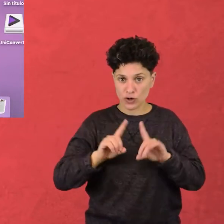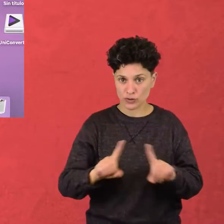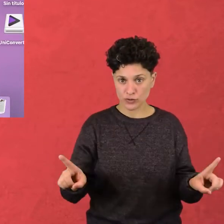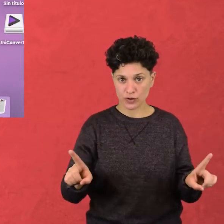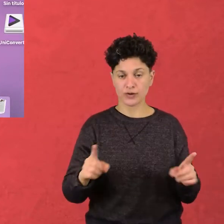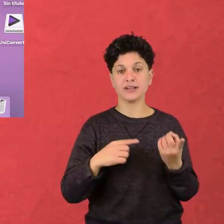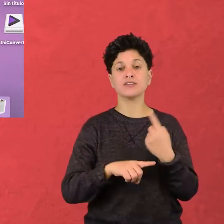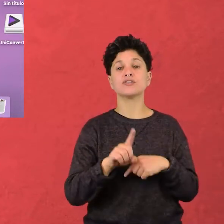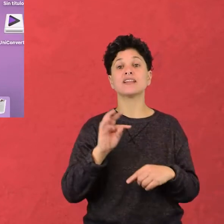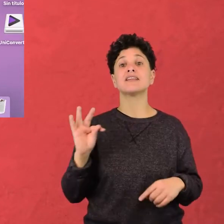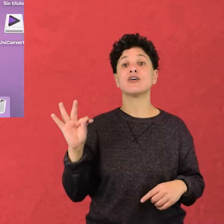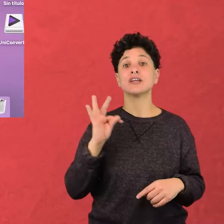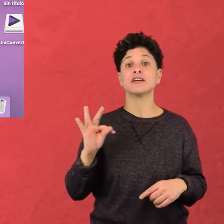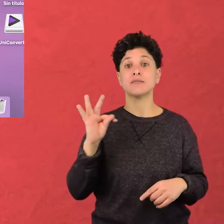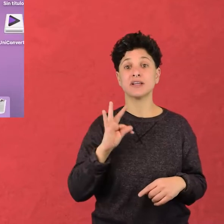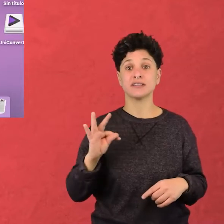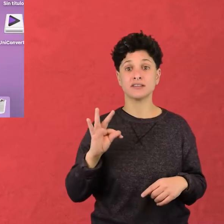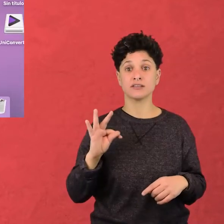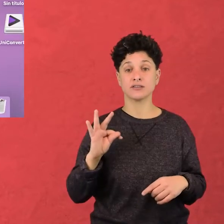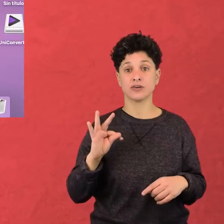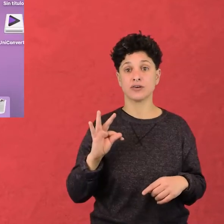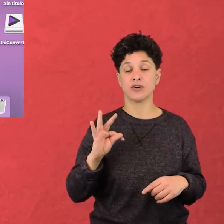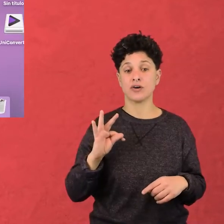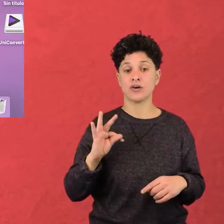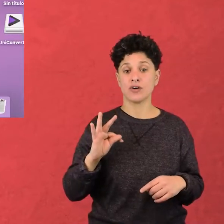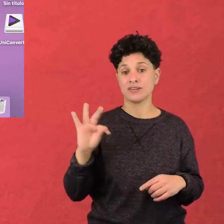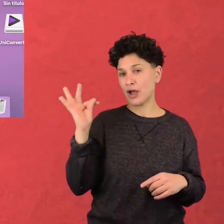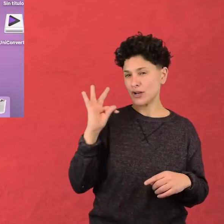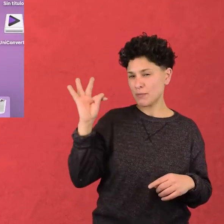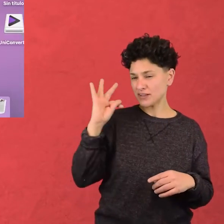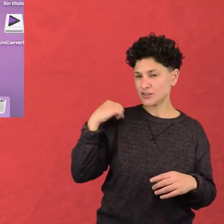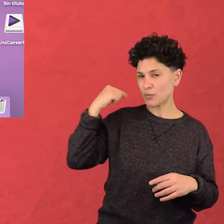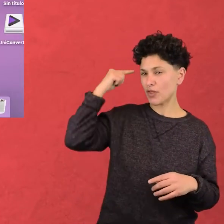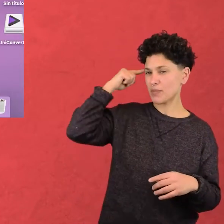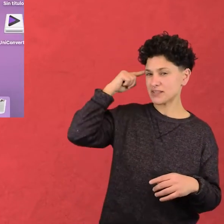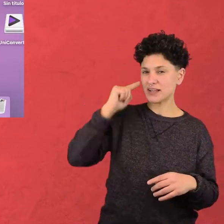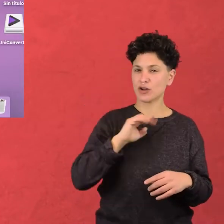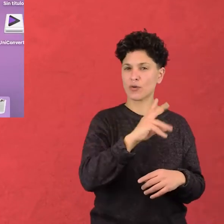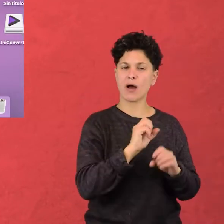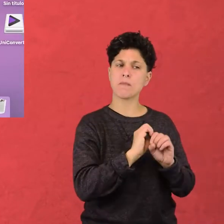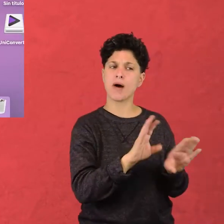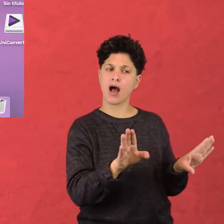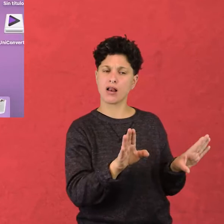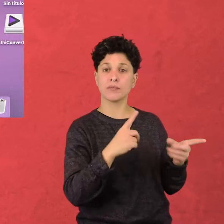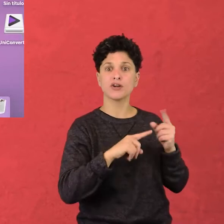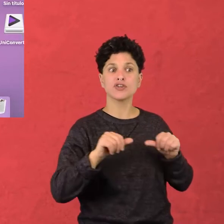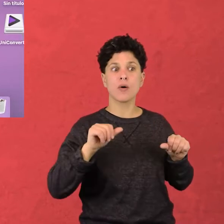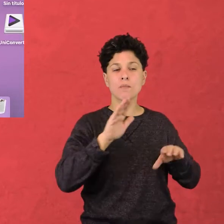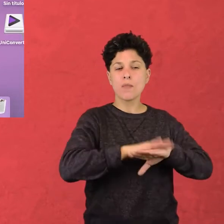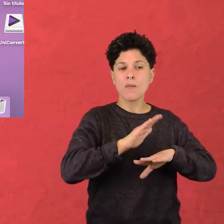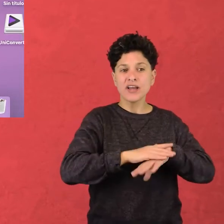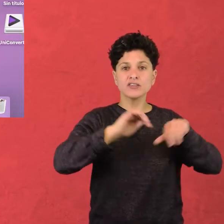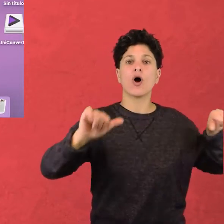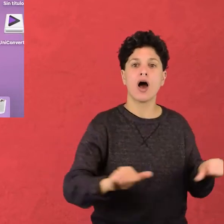pensar teóricamente que robar está mal, pero cuando vamos a lo práctico, robo igual, o no